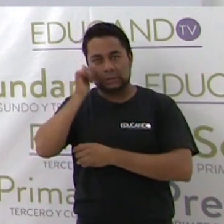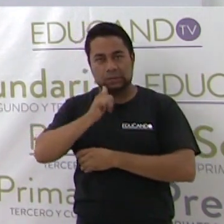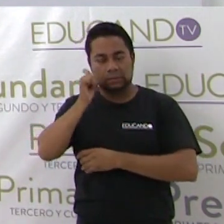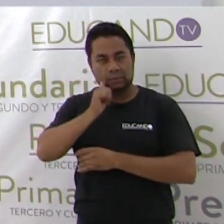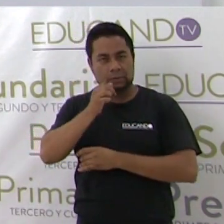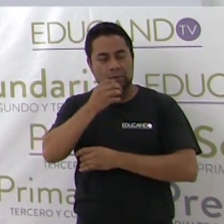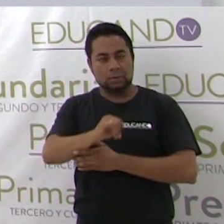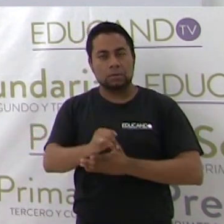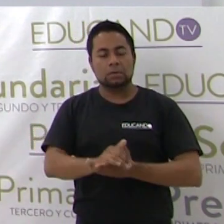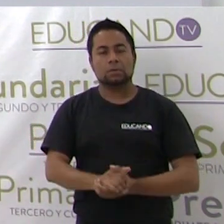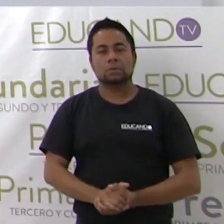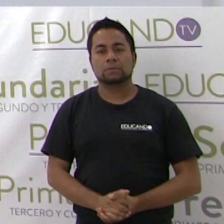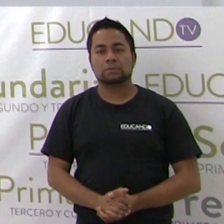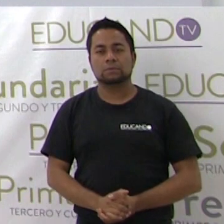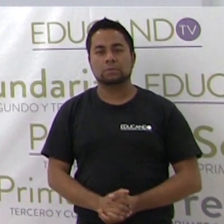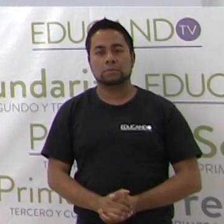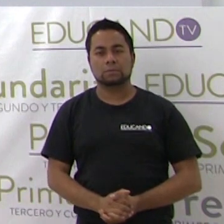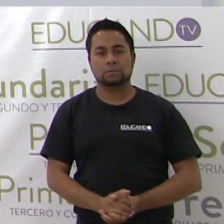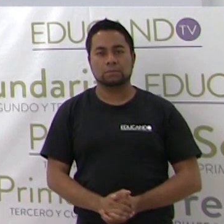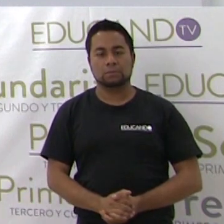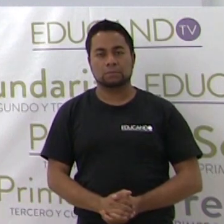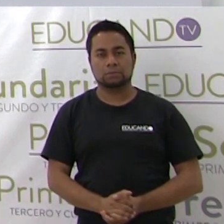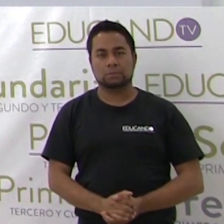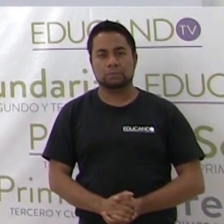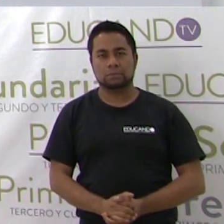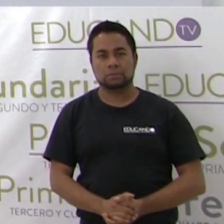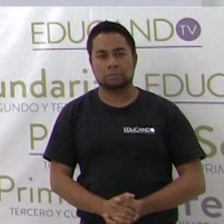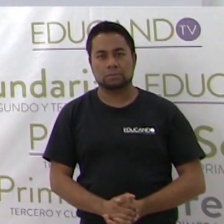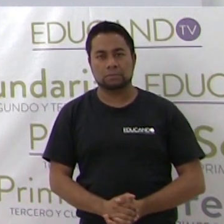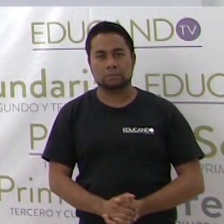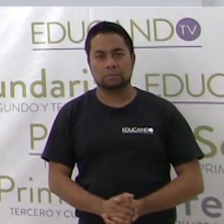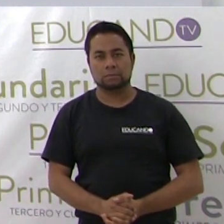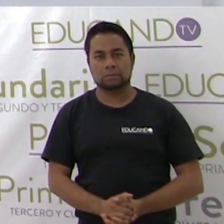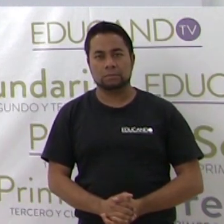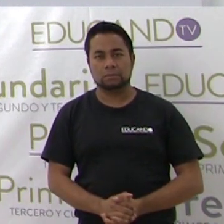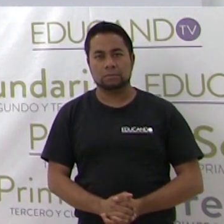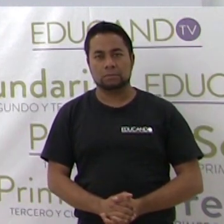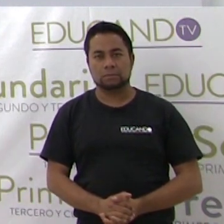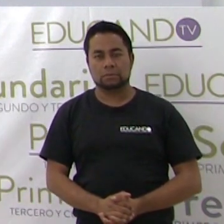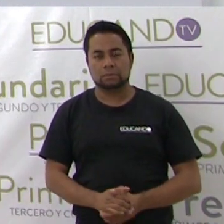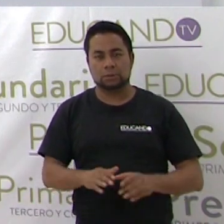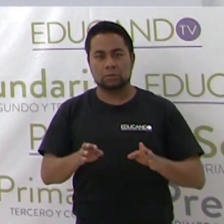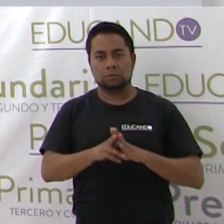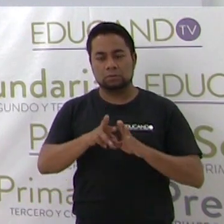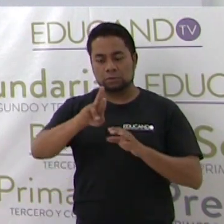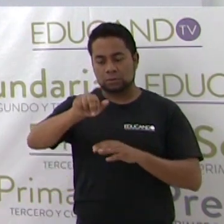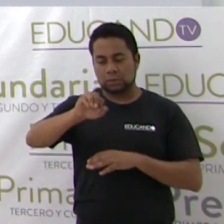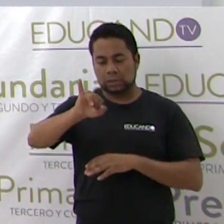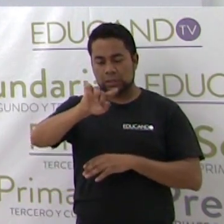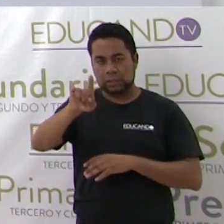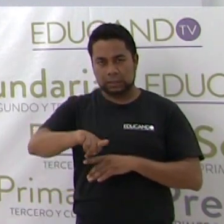bien, lo que llamamos su raíz.